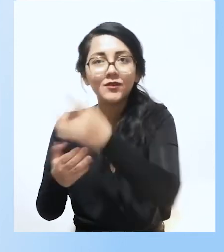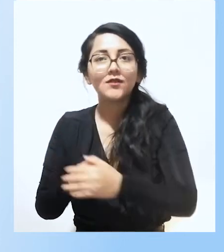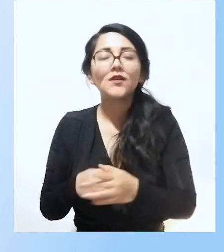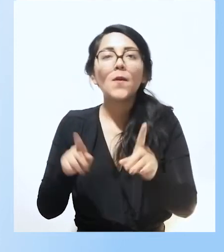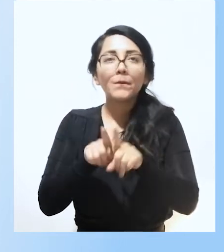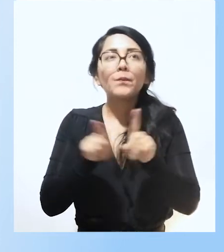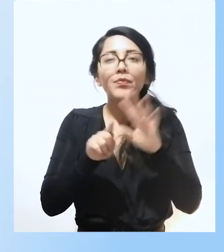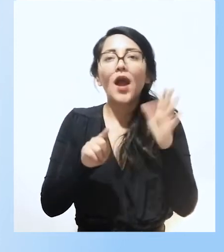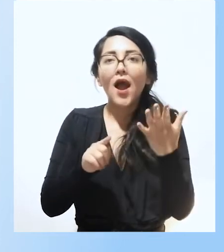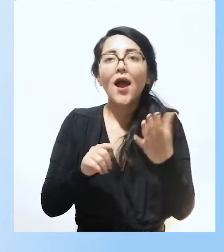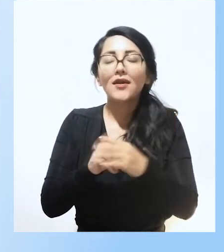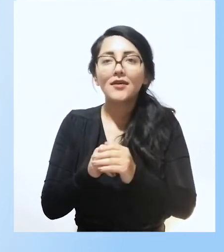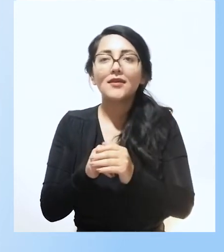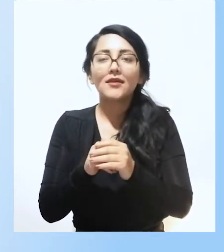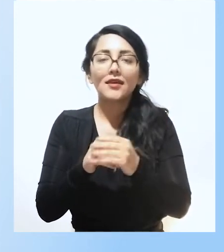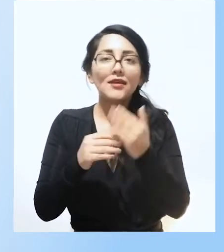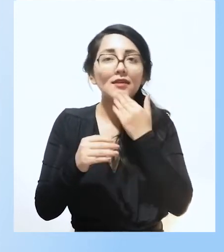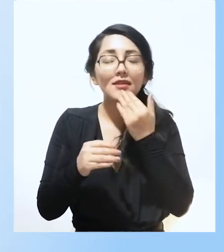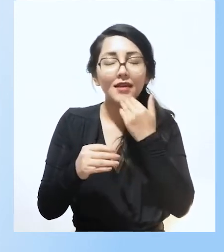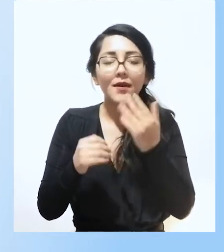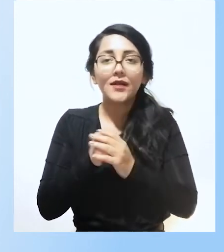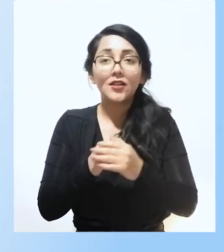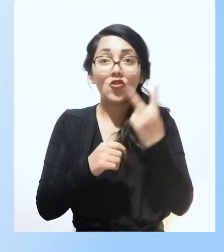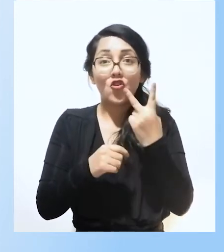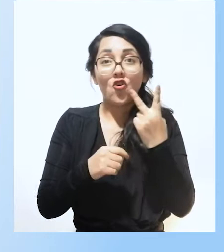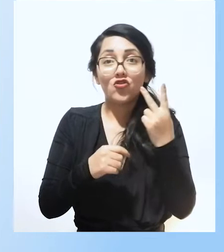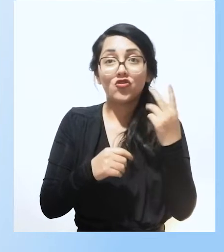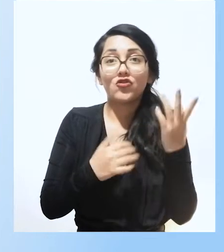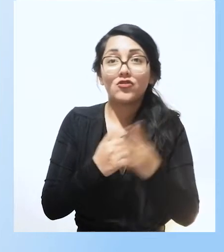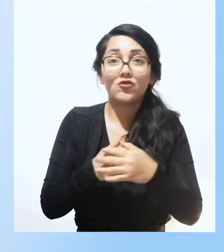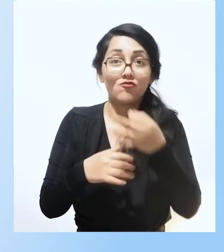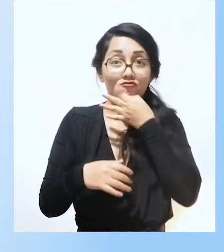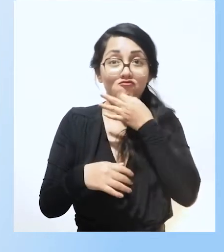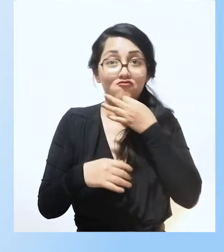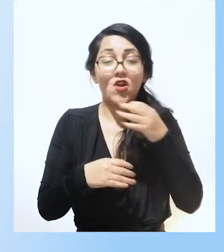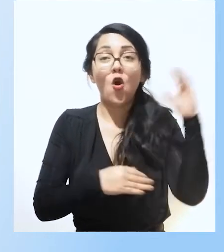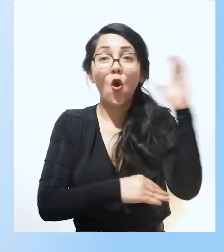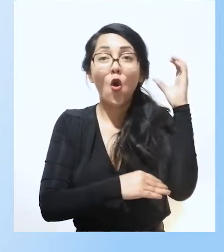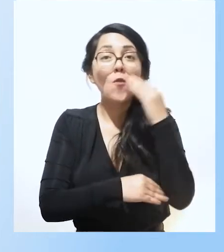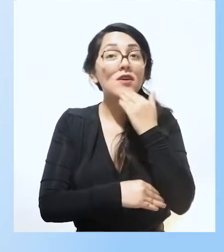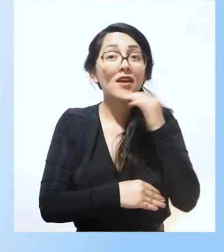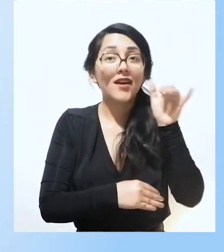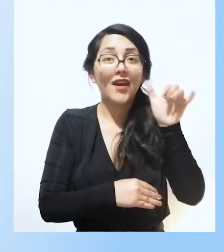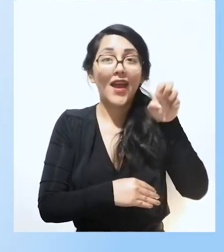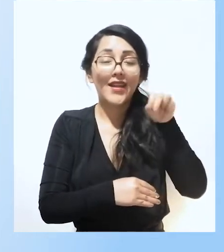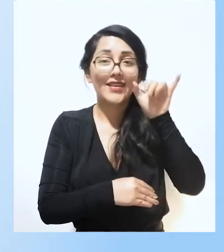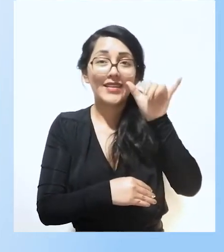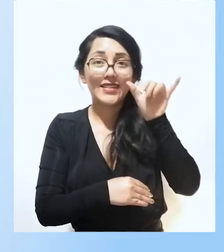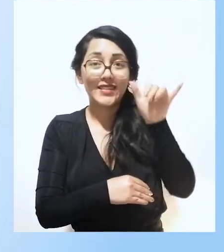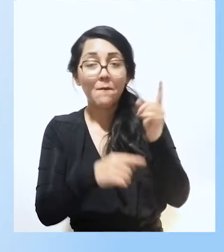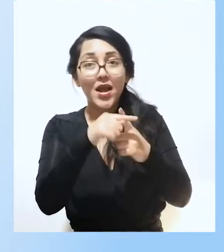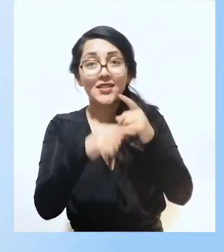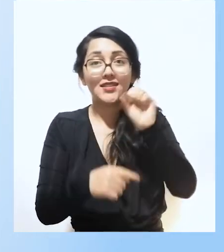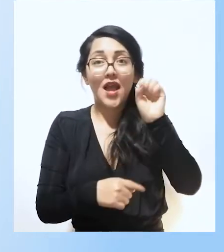Posteriormente vamos a tener también otro bloque con dos expertos, Jenny González desde Colombia y con Sebastián Belger, que nos acompaña